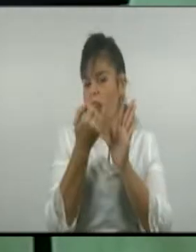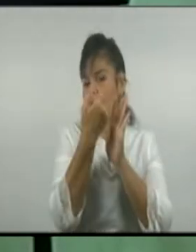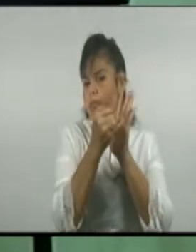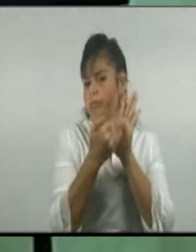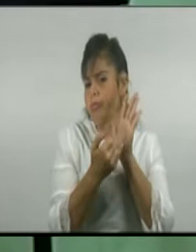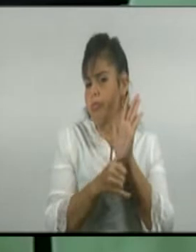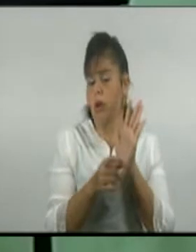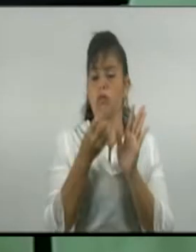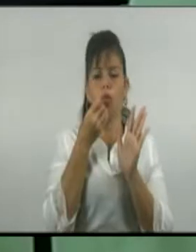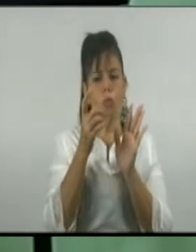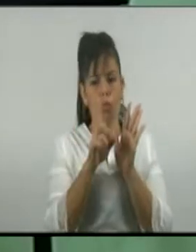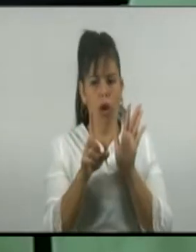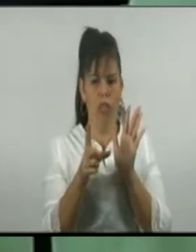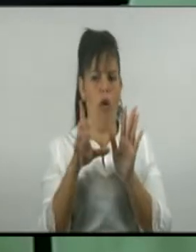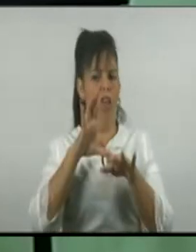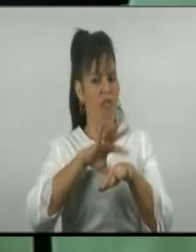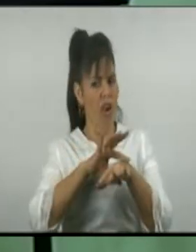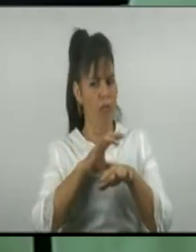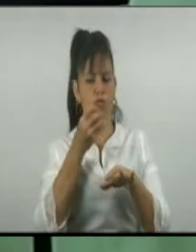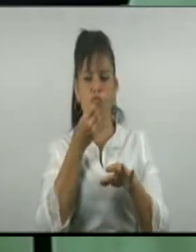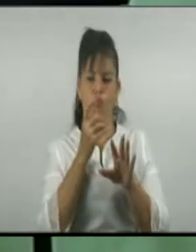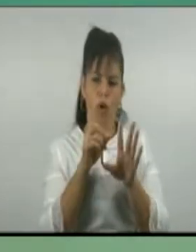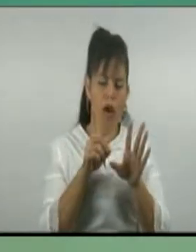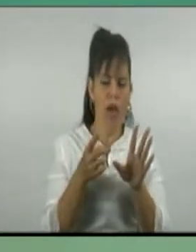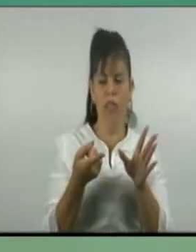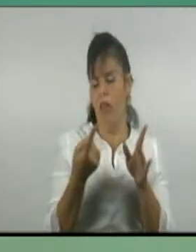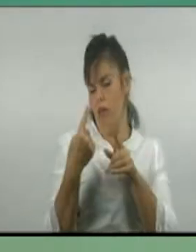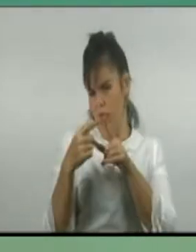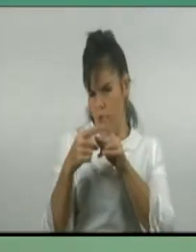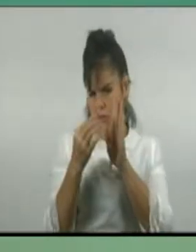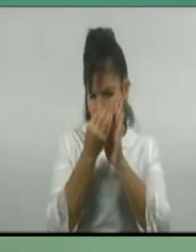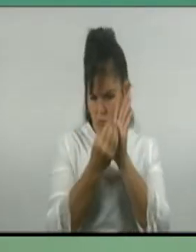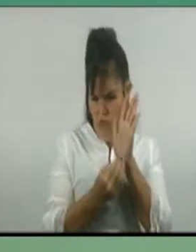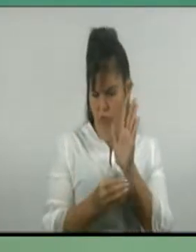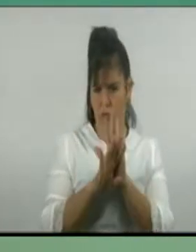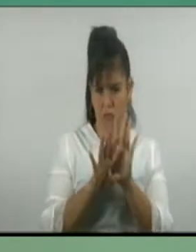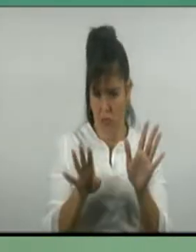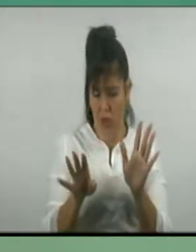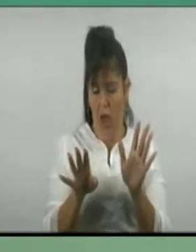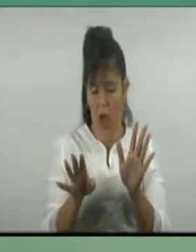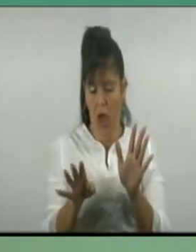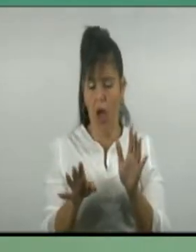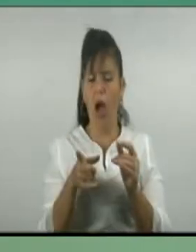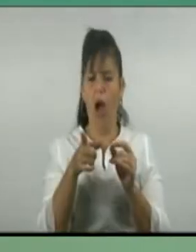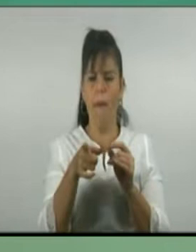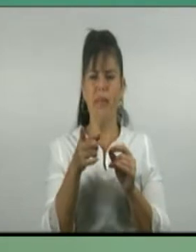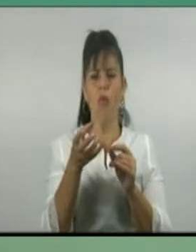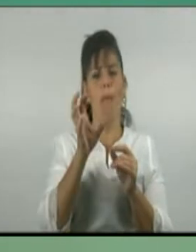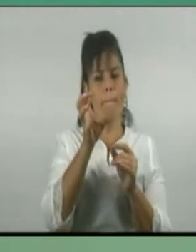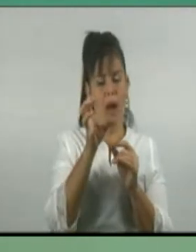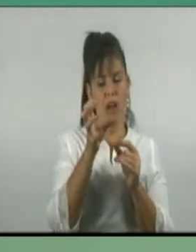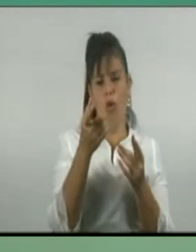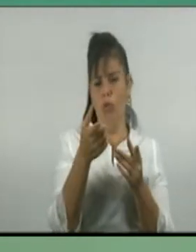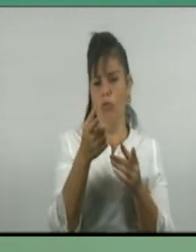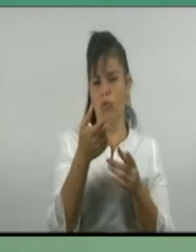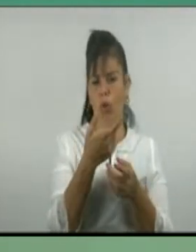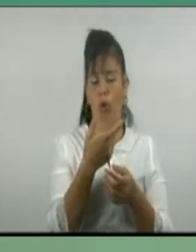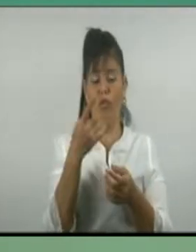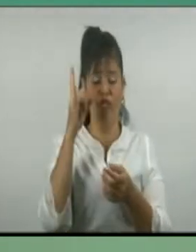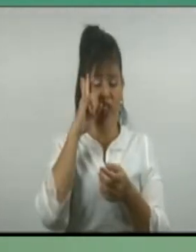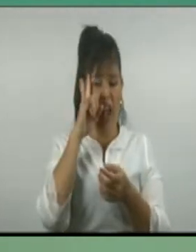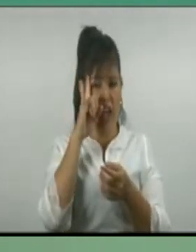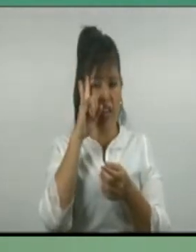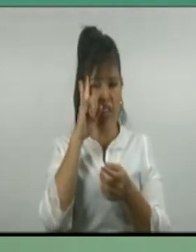entonces comenzamos el proceso de recolección que se establece a través del banco de sangre del banco de leche